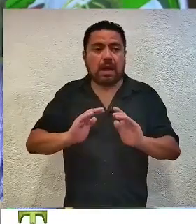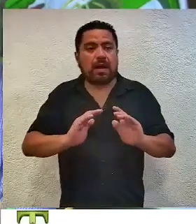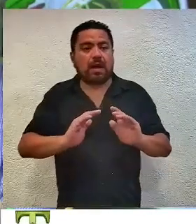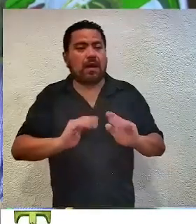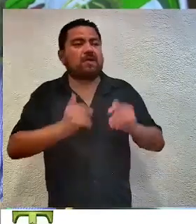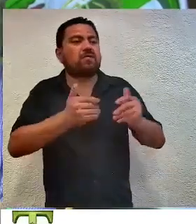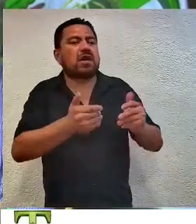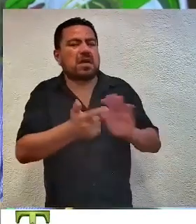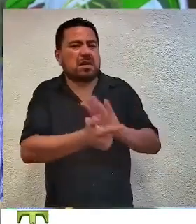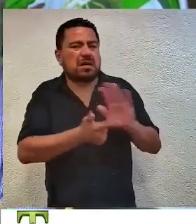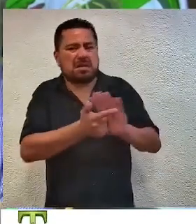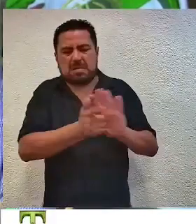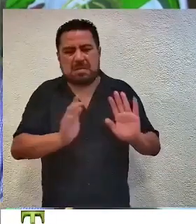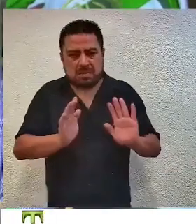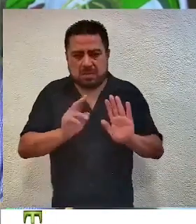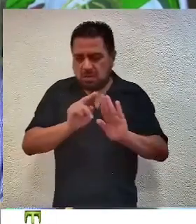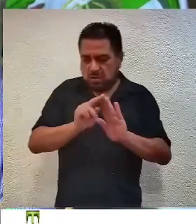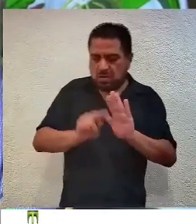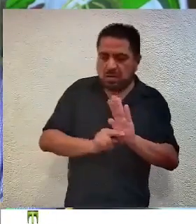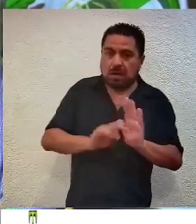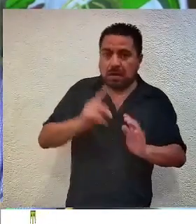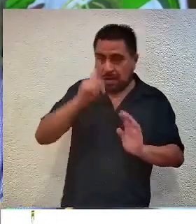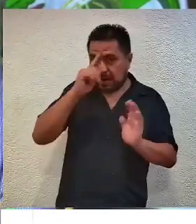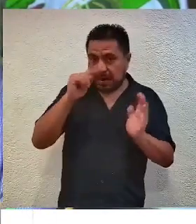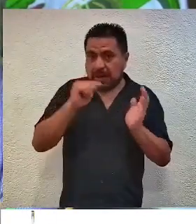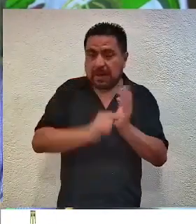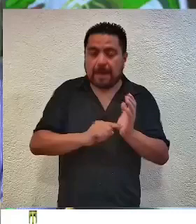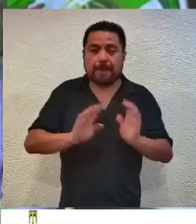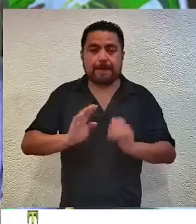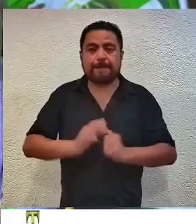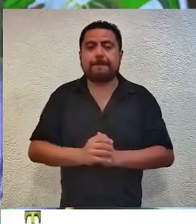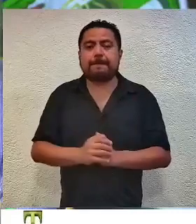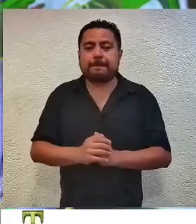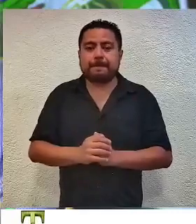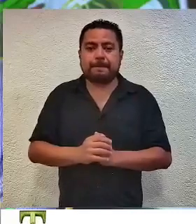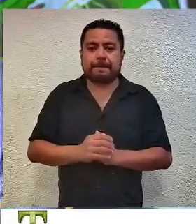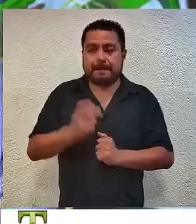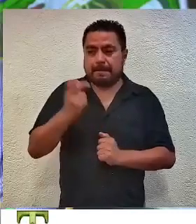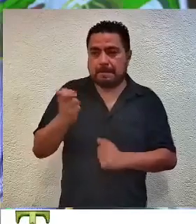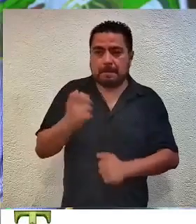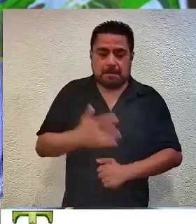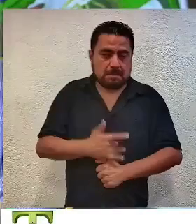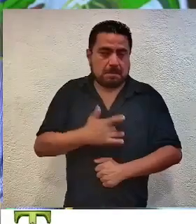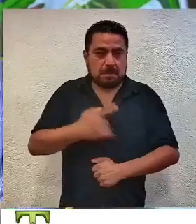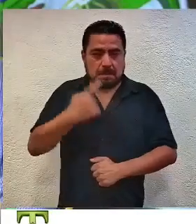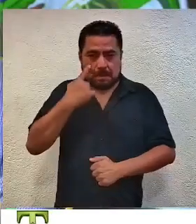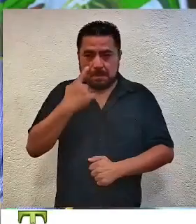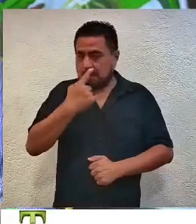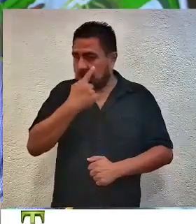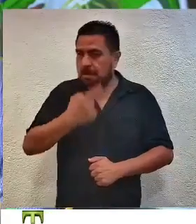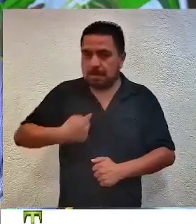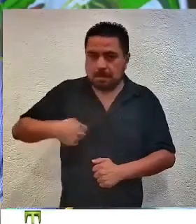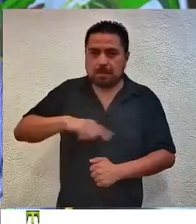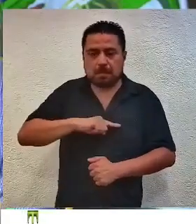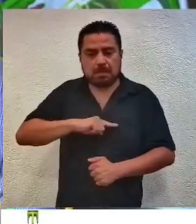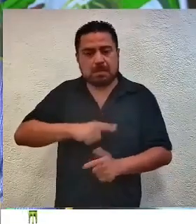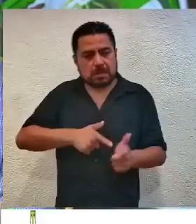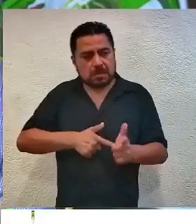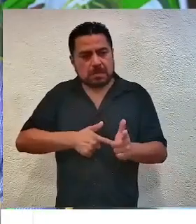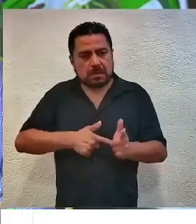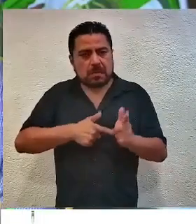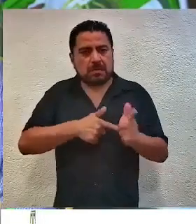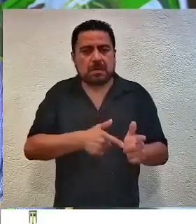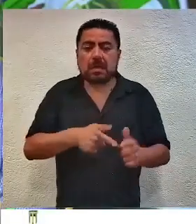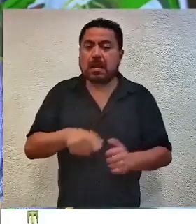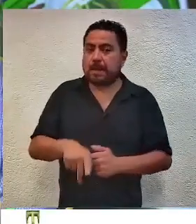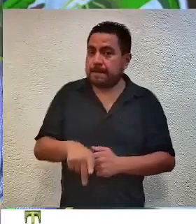marco normativo. Creo que esa convicción tenemos y vamos a seguirla. Pero en